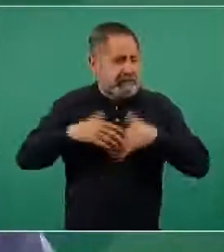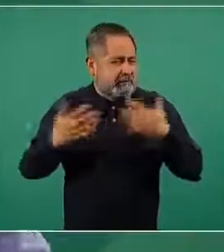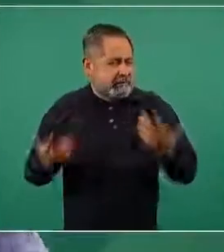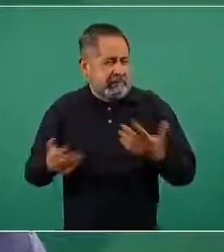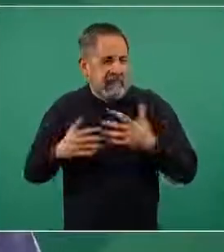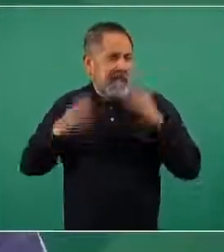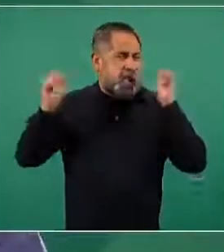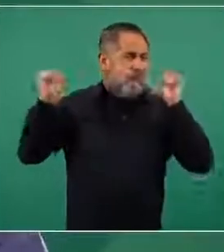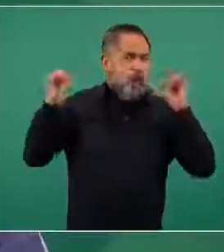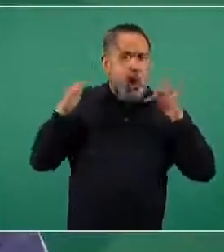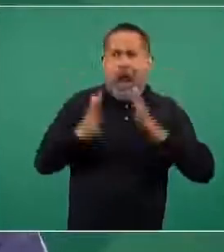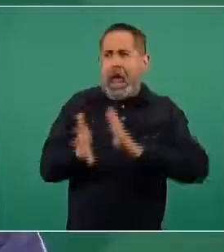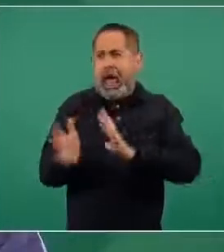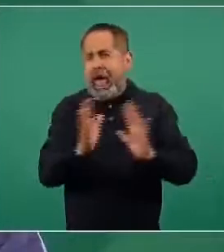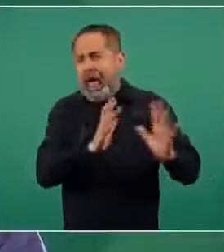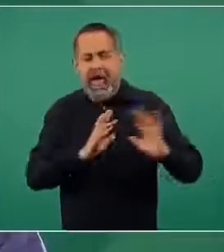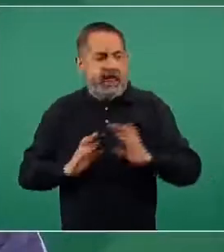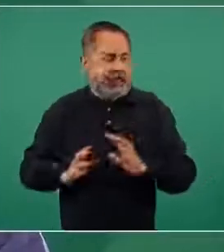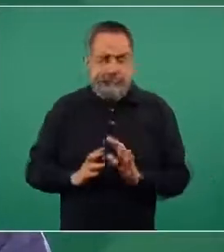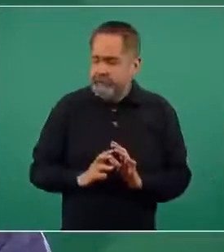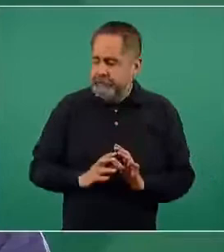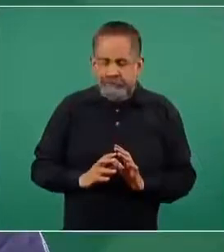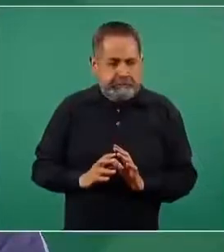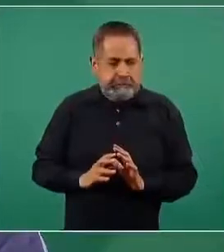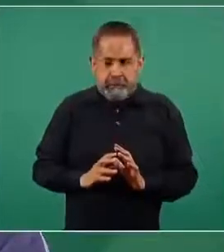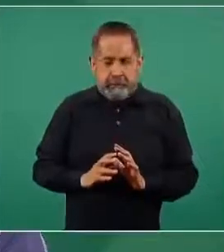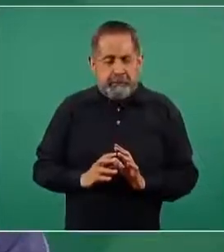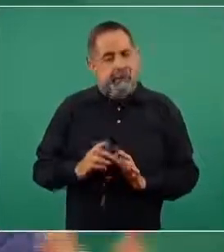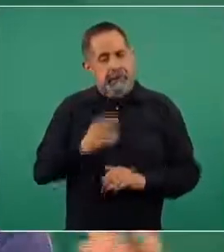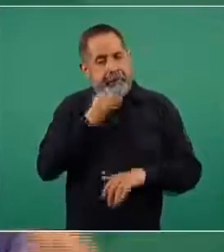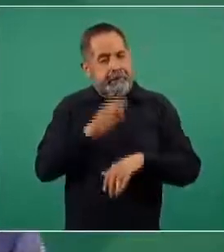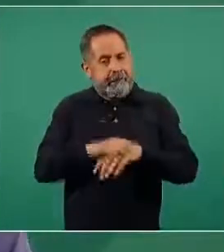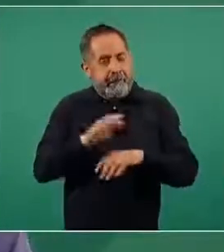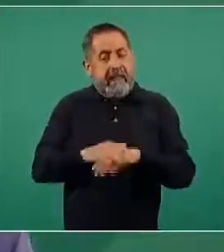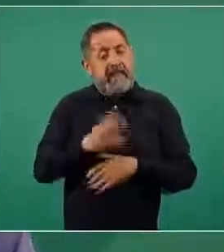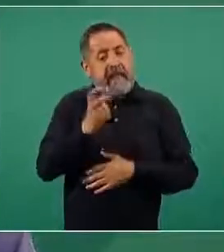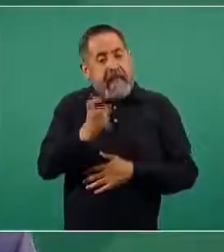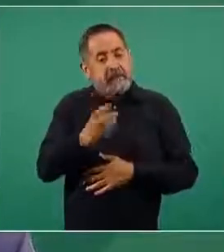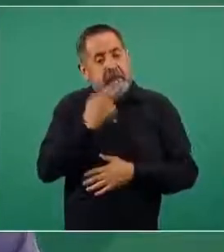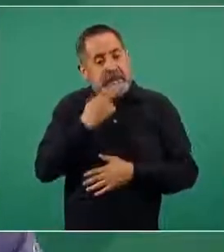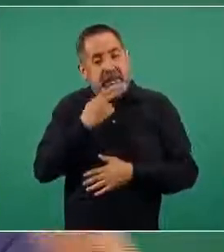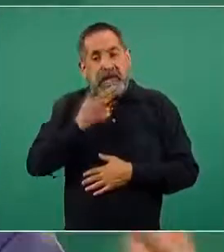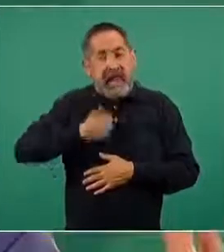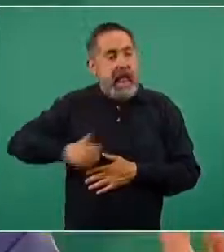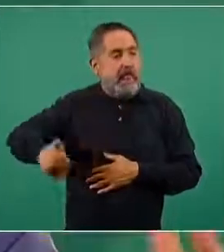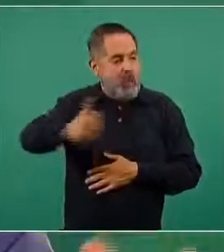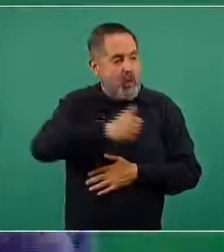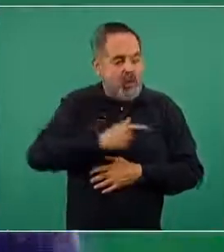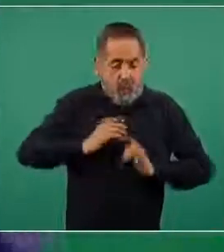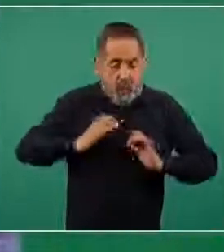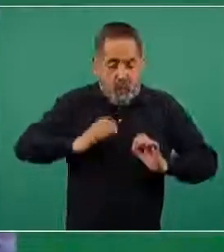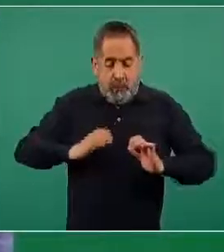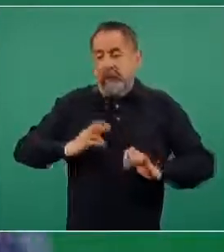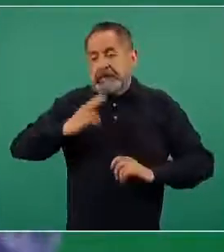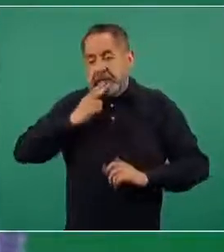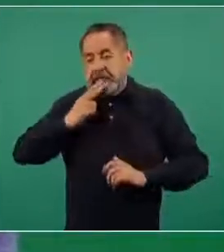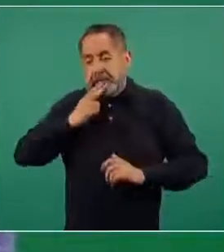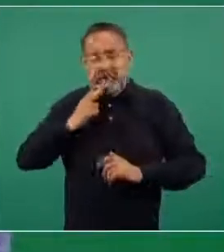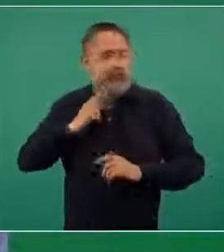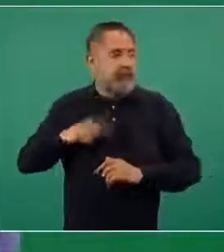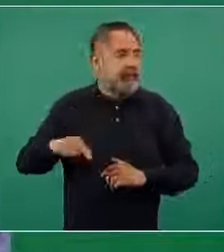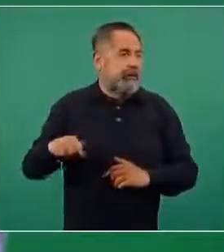evitar congregarnos con otras personas. Y como ya dije, esa es la contribución individual. Pero la contribución de